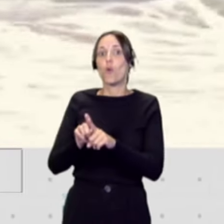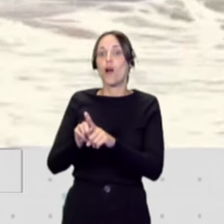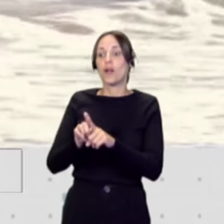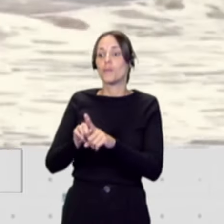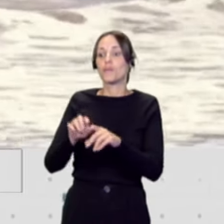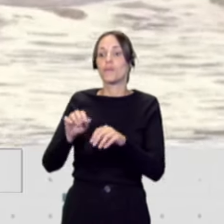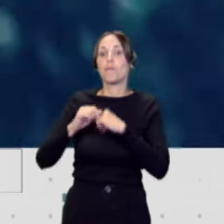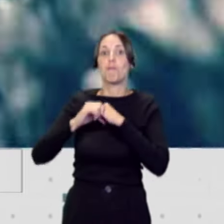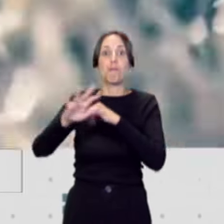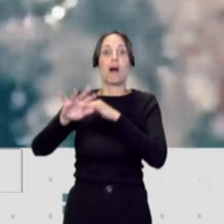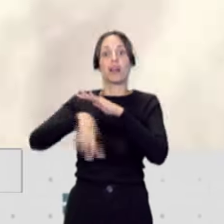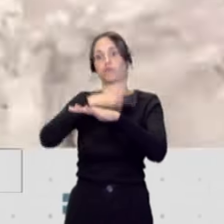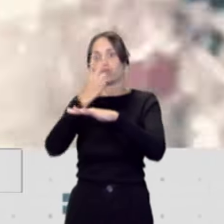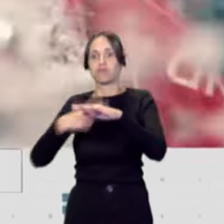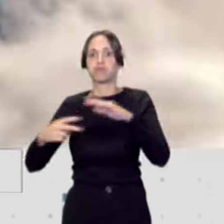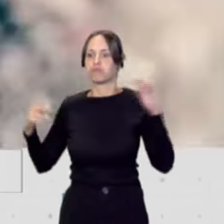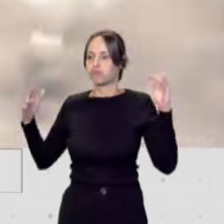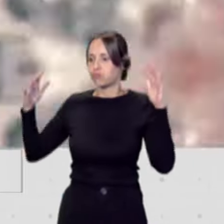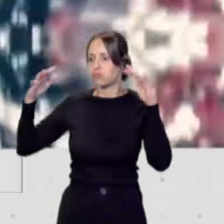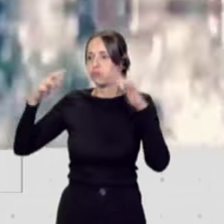temperatura.